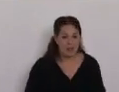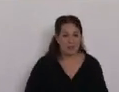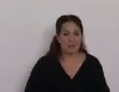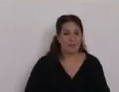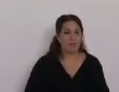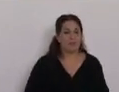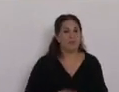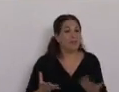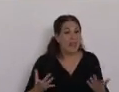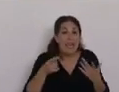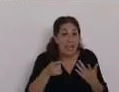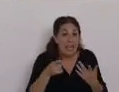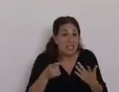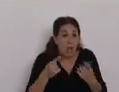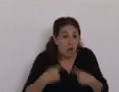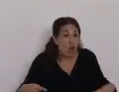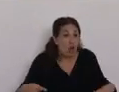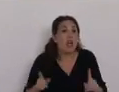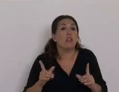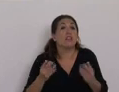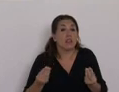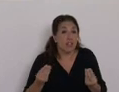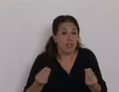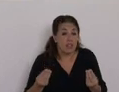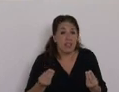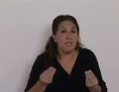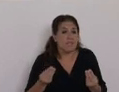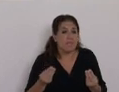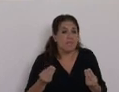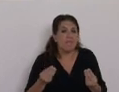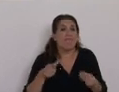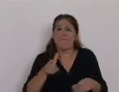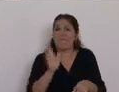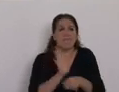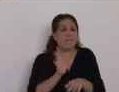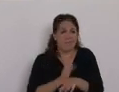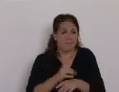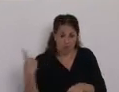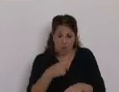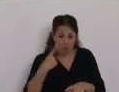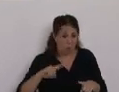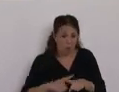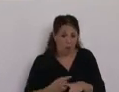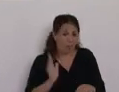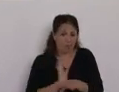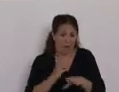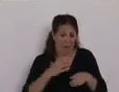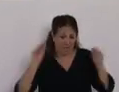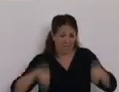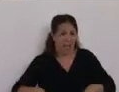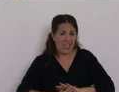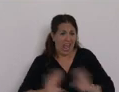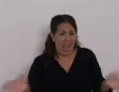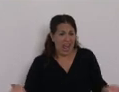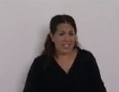Todo eso lo hicimos nosotros. Si eso no es un certificado de fracaso como dirigentes políticos. ¿Y por qué esta